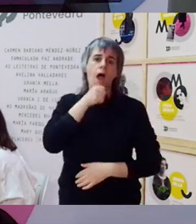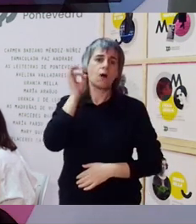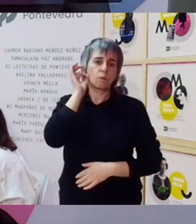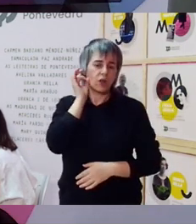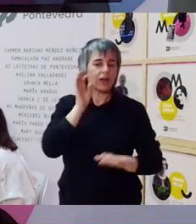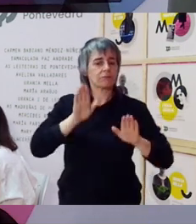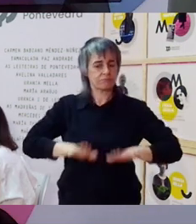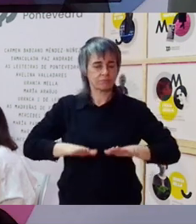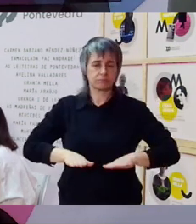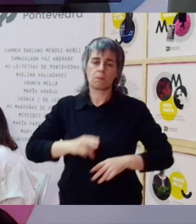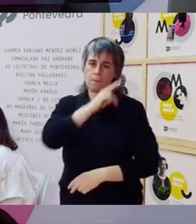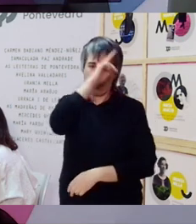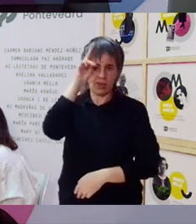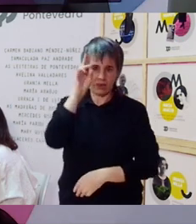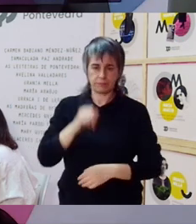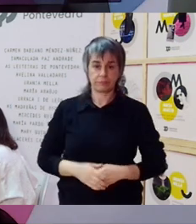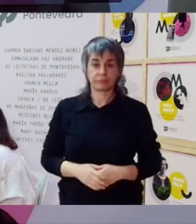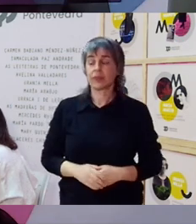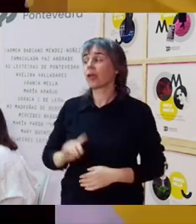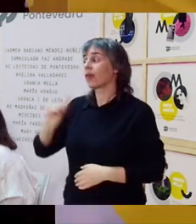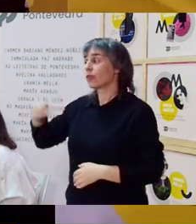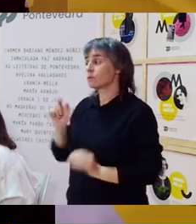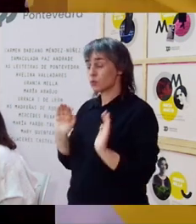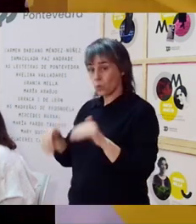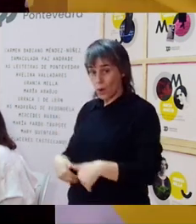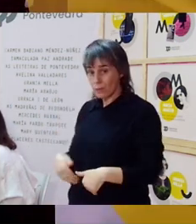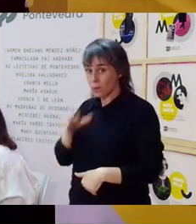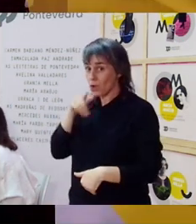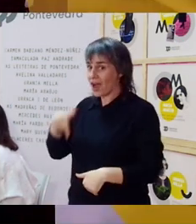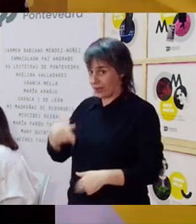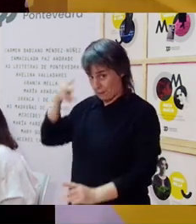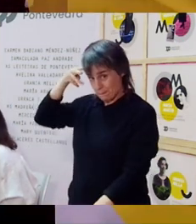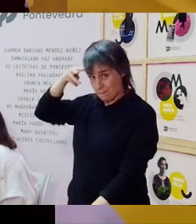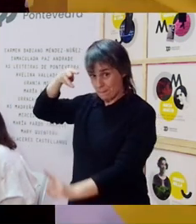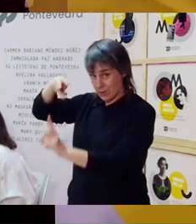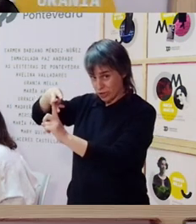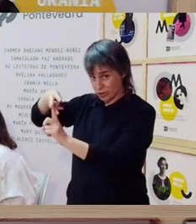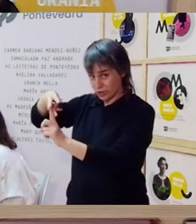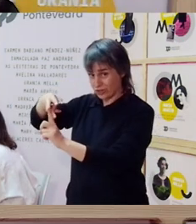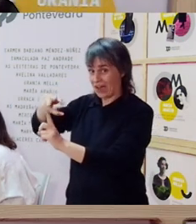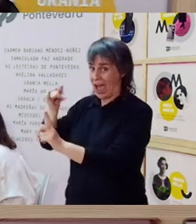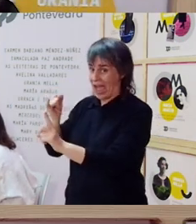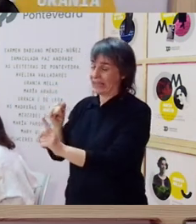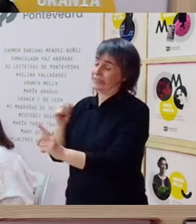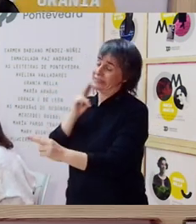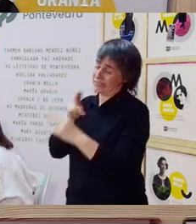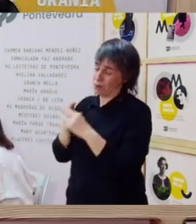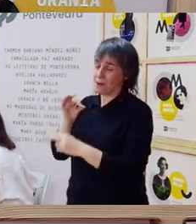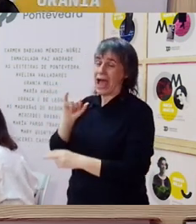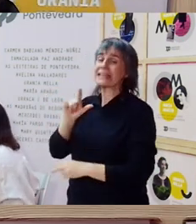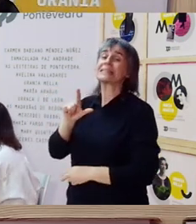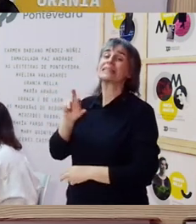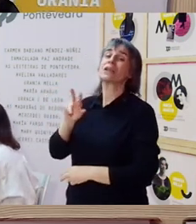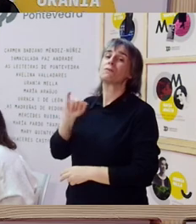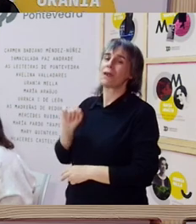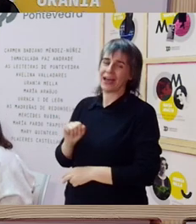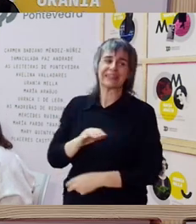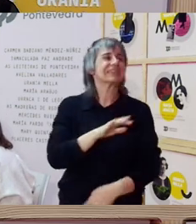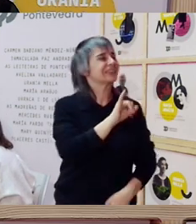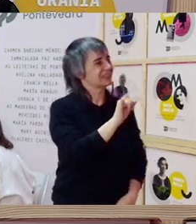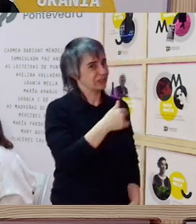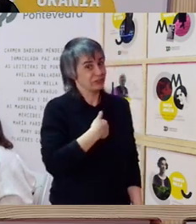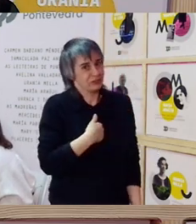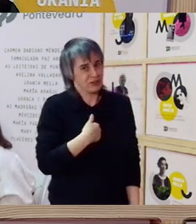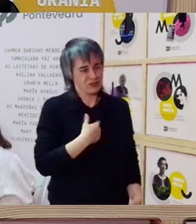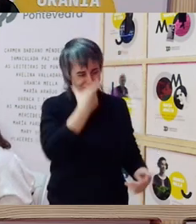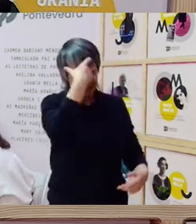iso, Logo xa viu para cá porque xa tiña unha misión, sí, que se chamaba Silvia Adela. Bueno, encantoume ser a súa